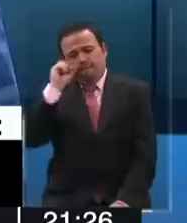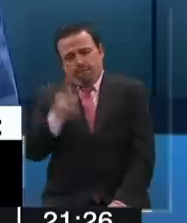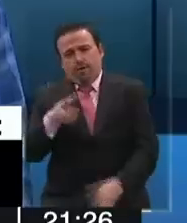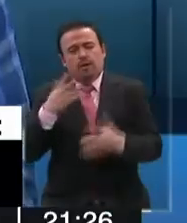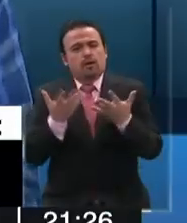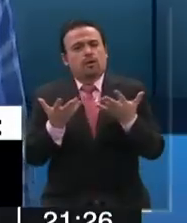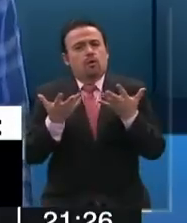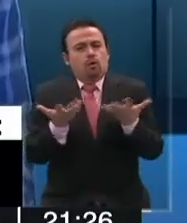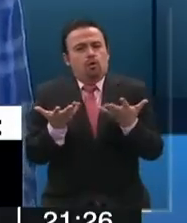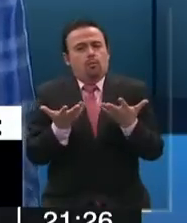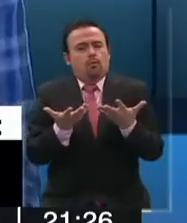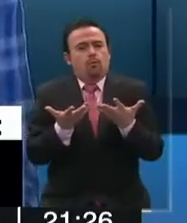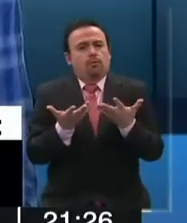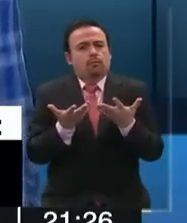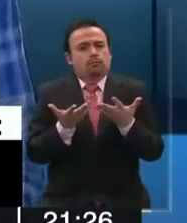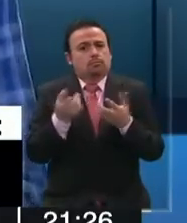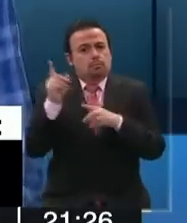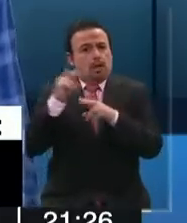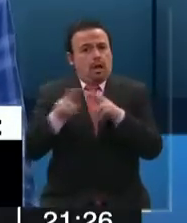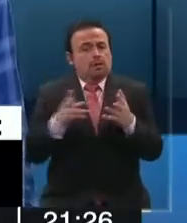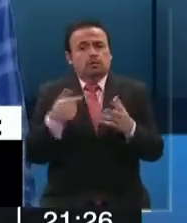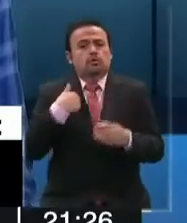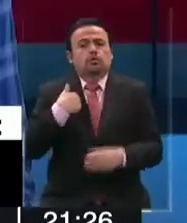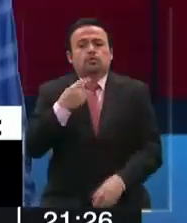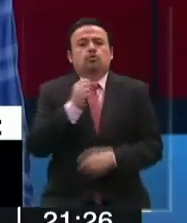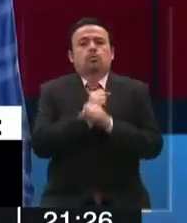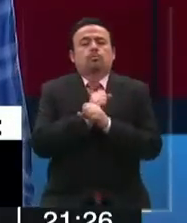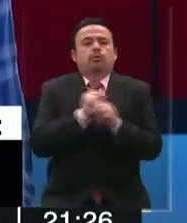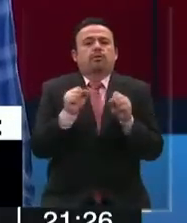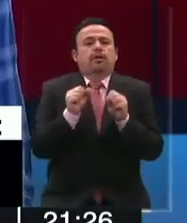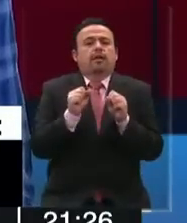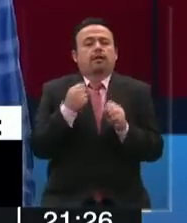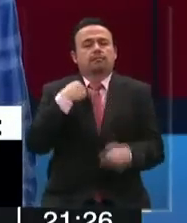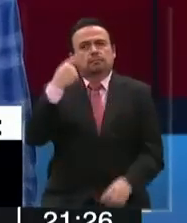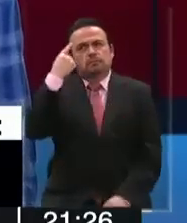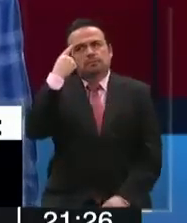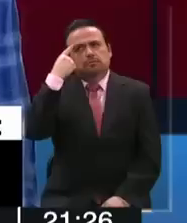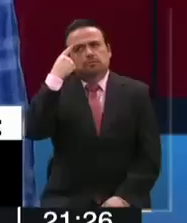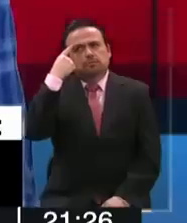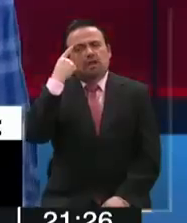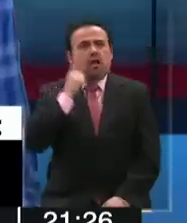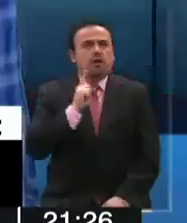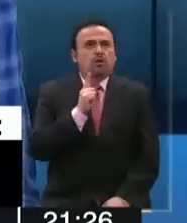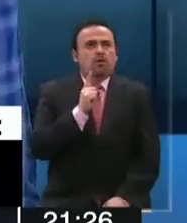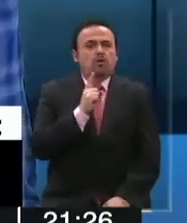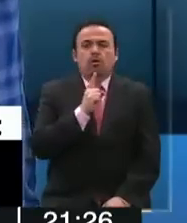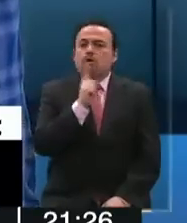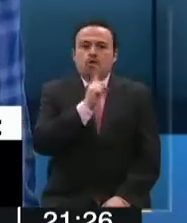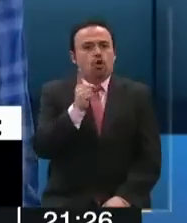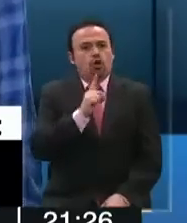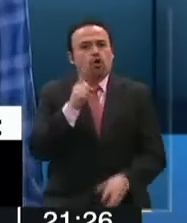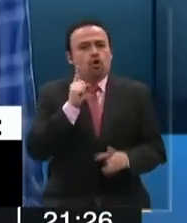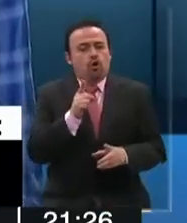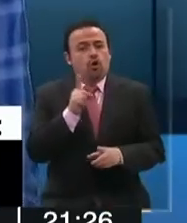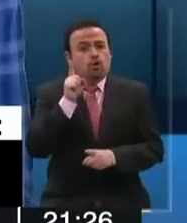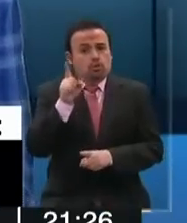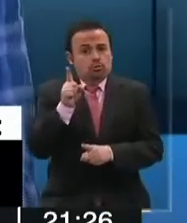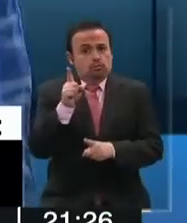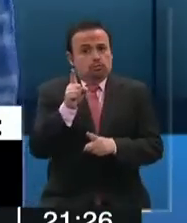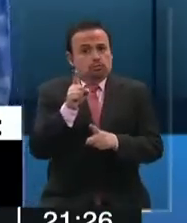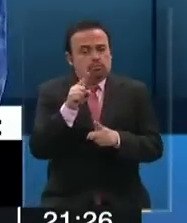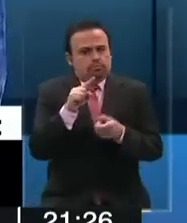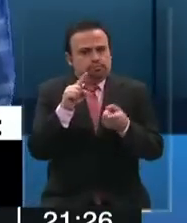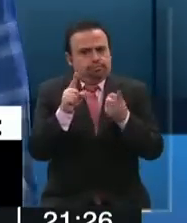actuar como lo hizo uno no puede dejar de pensar que la reacción que tiene